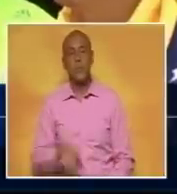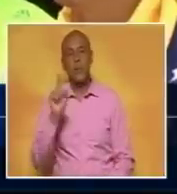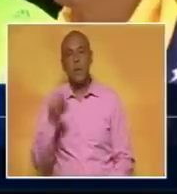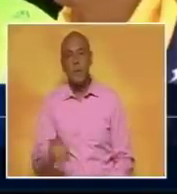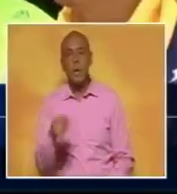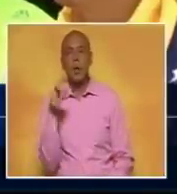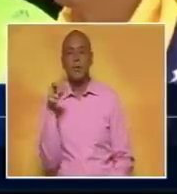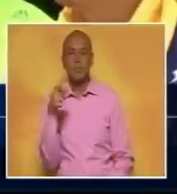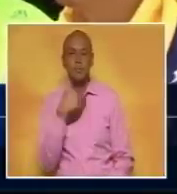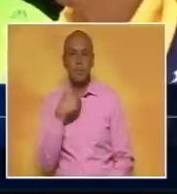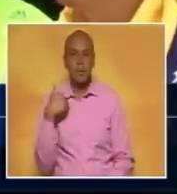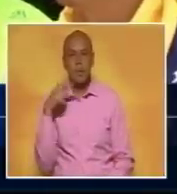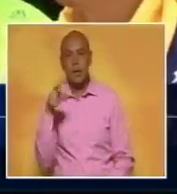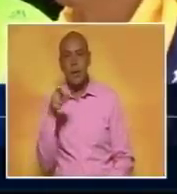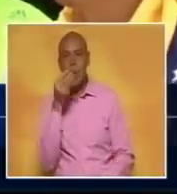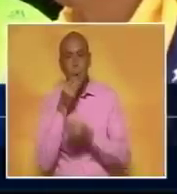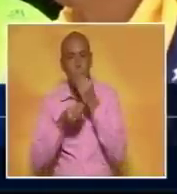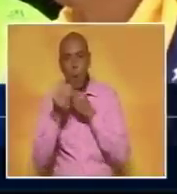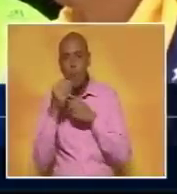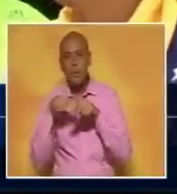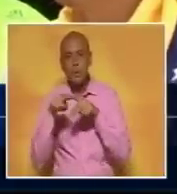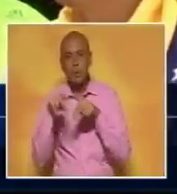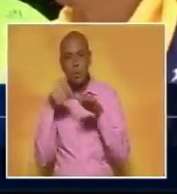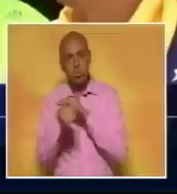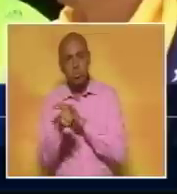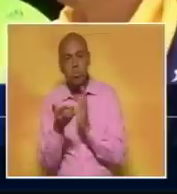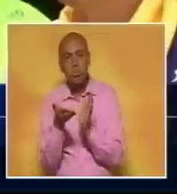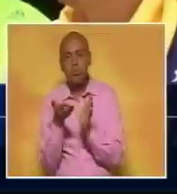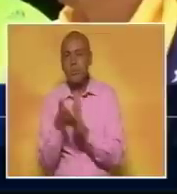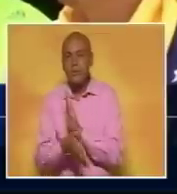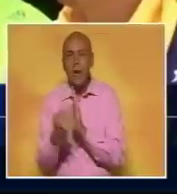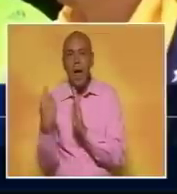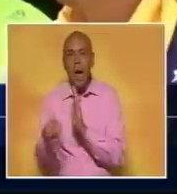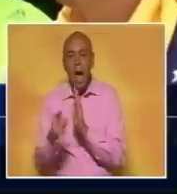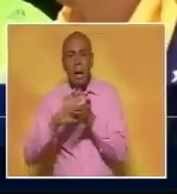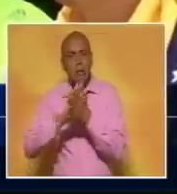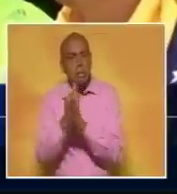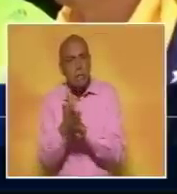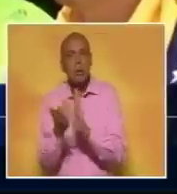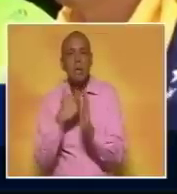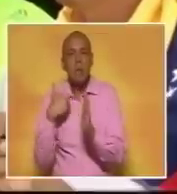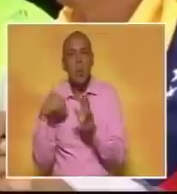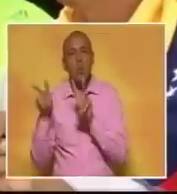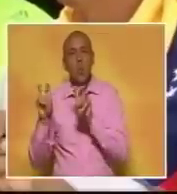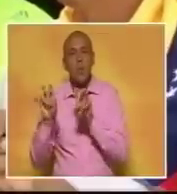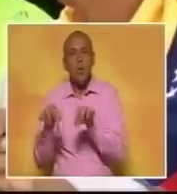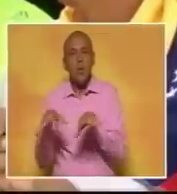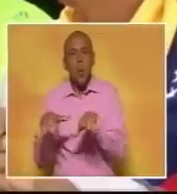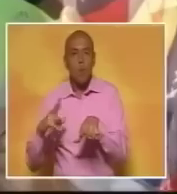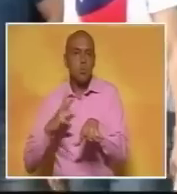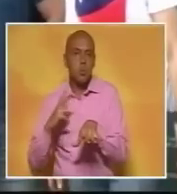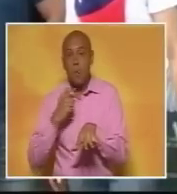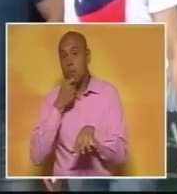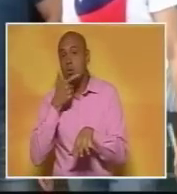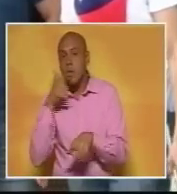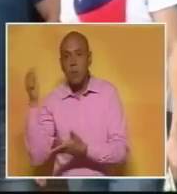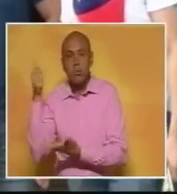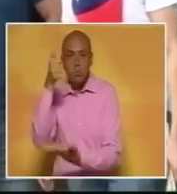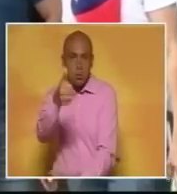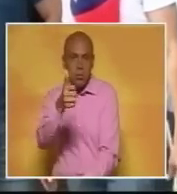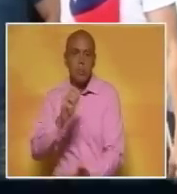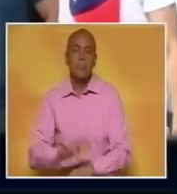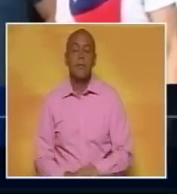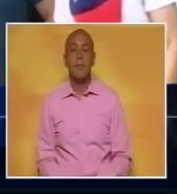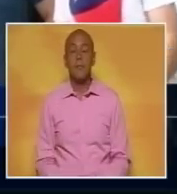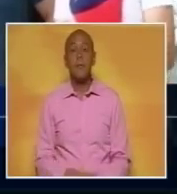sustituir pues en esos comedores que se deben encontrar dañados pues, y nosotros sustituirlo por unos artículos nuevos pues. También